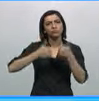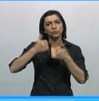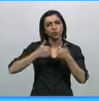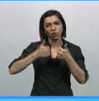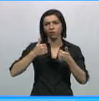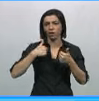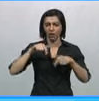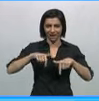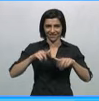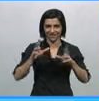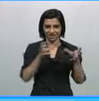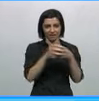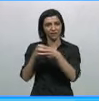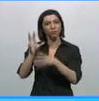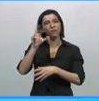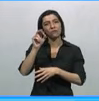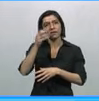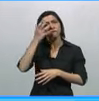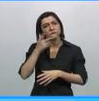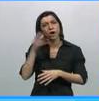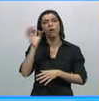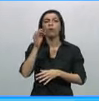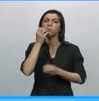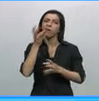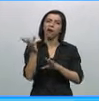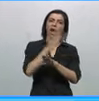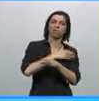30 equipos o te parece que era mejor el anterior?